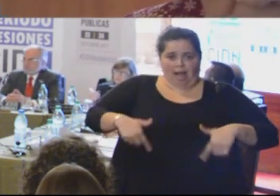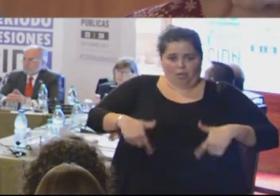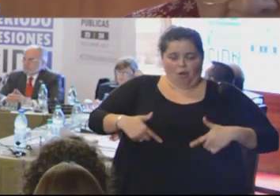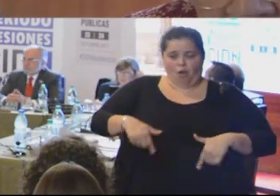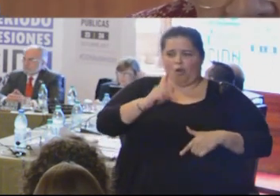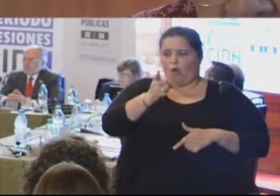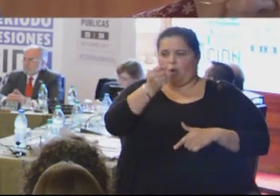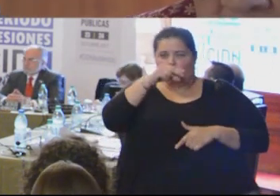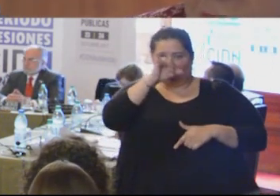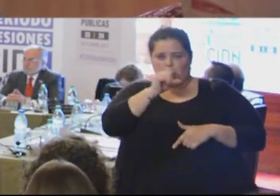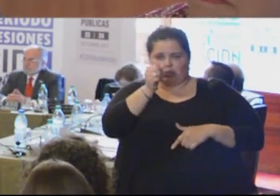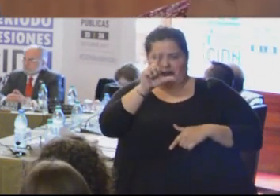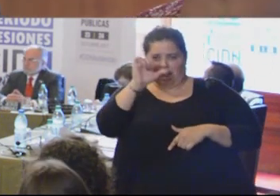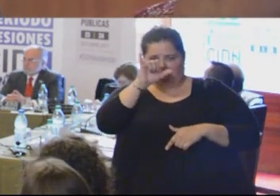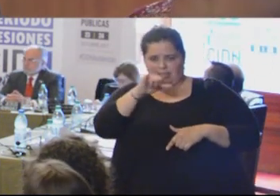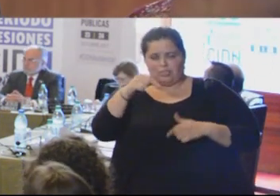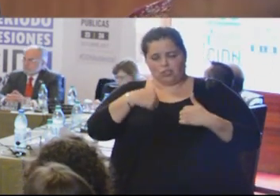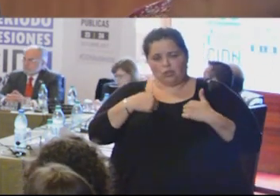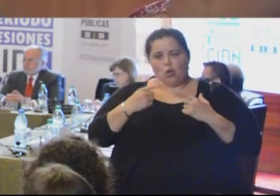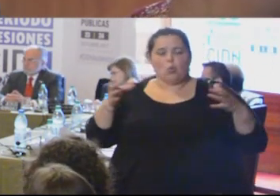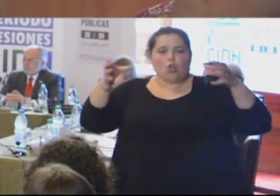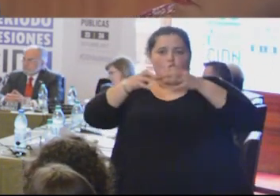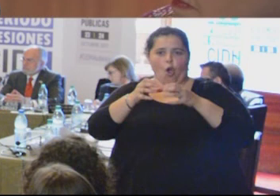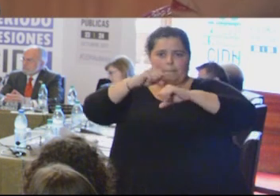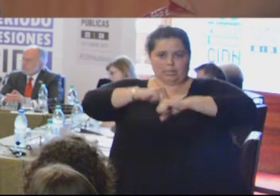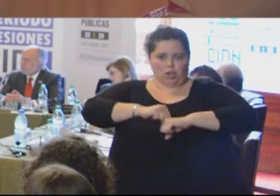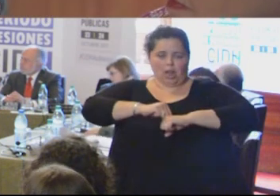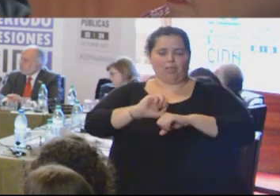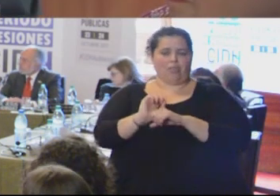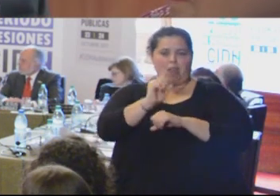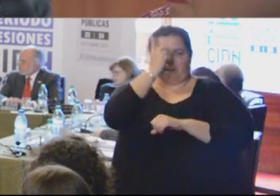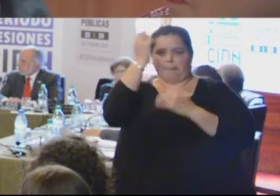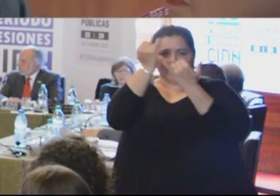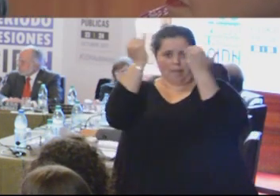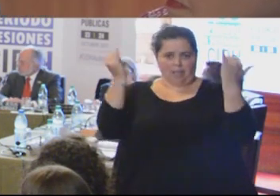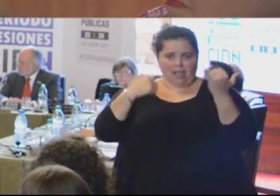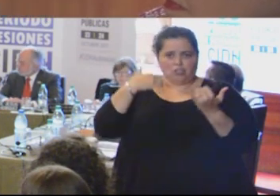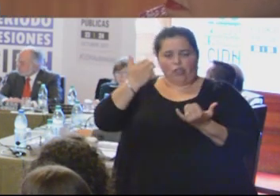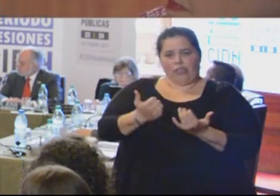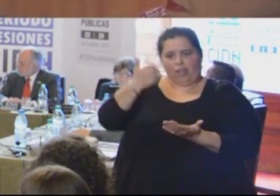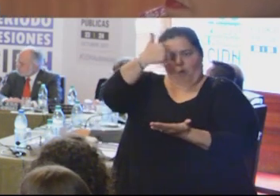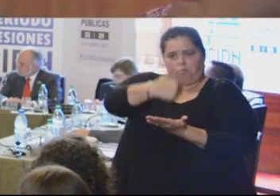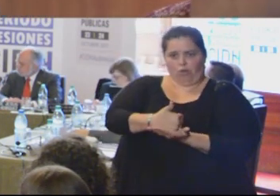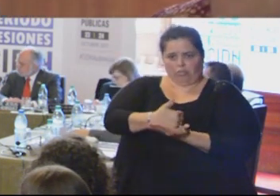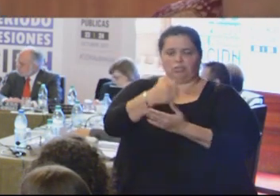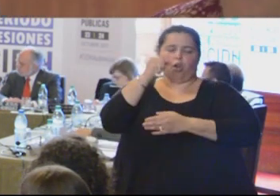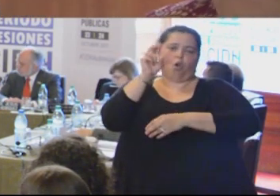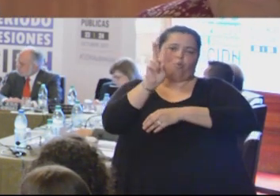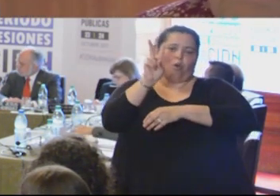yo soy un comisionado que desde el primer día me posicionó como un defensor